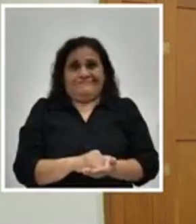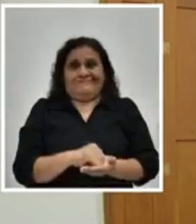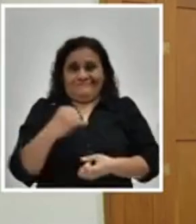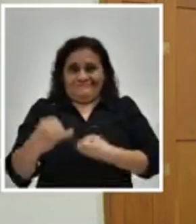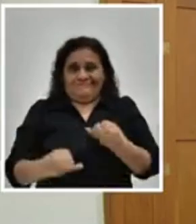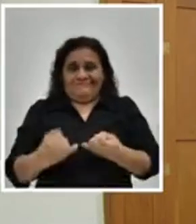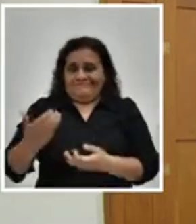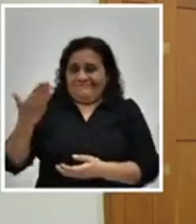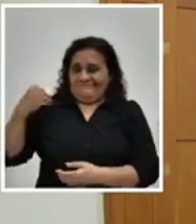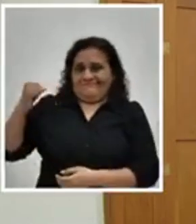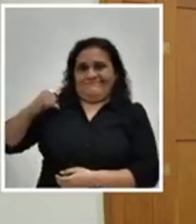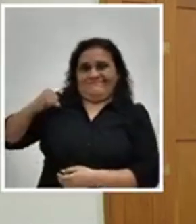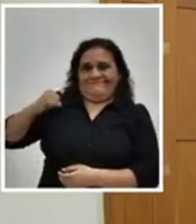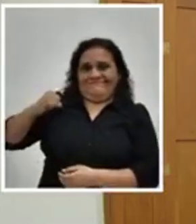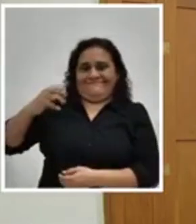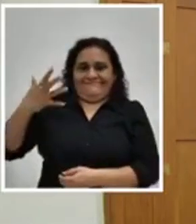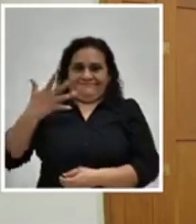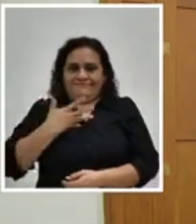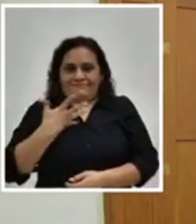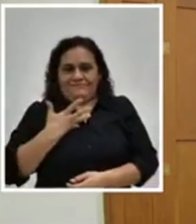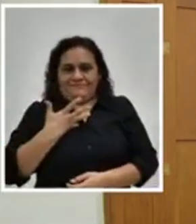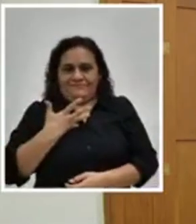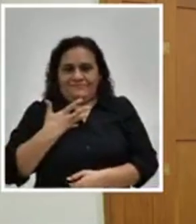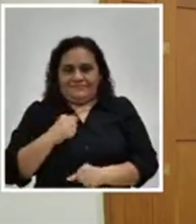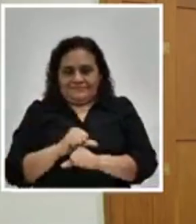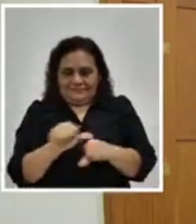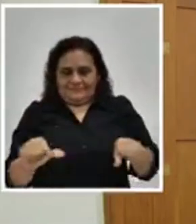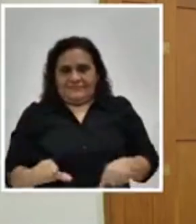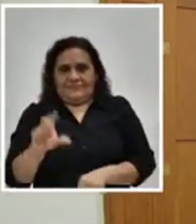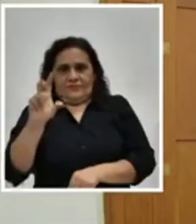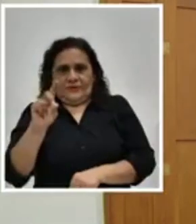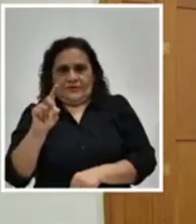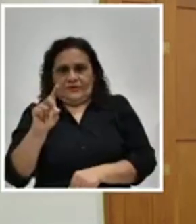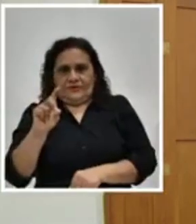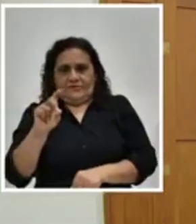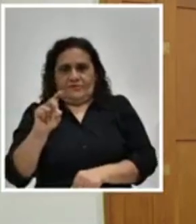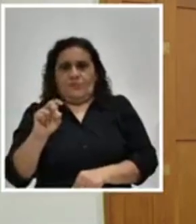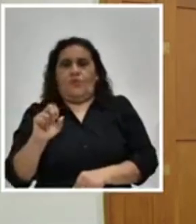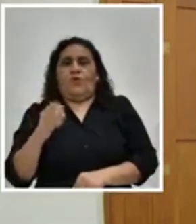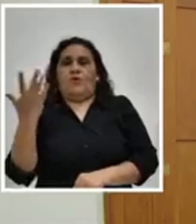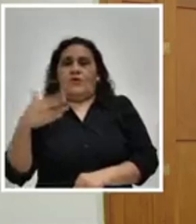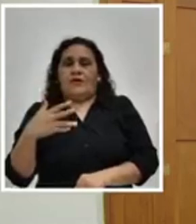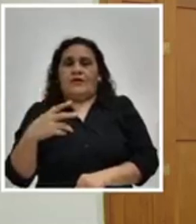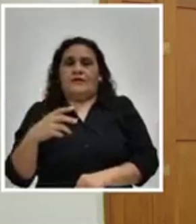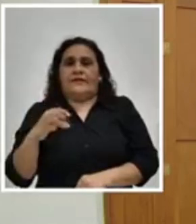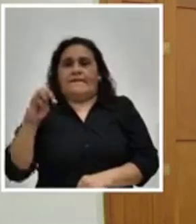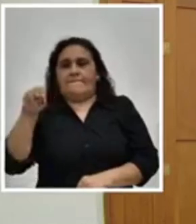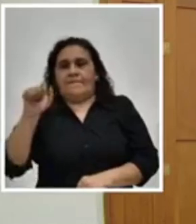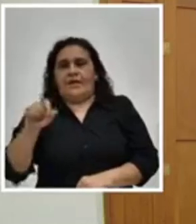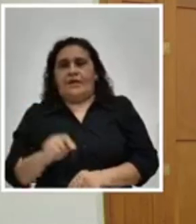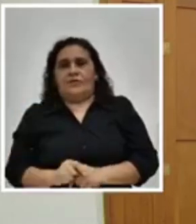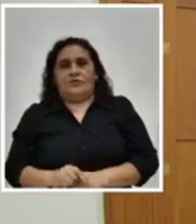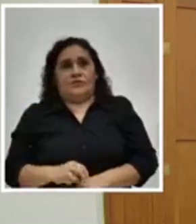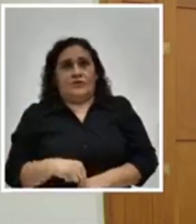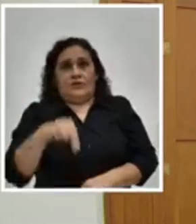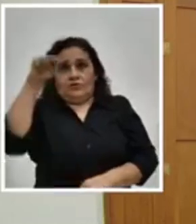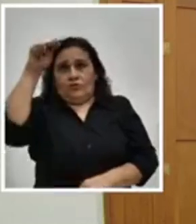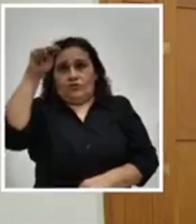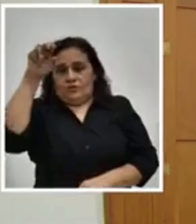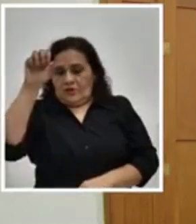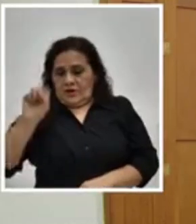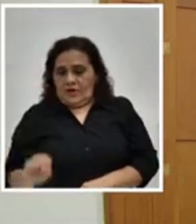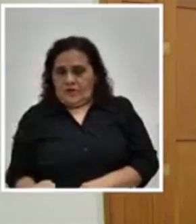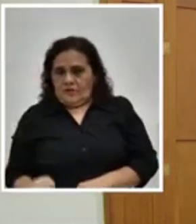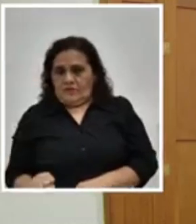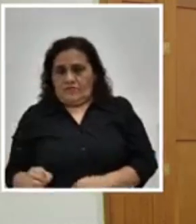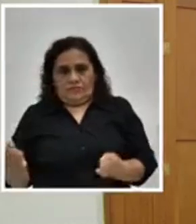La cancha tendrá y tiene unas dimensiones de 30 por 15 metros y estará orientada del norte a sur. Al igual que